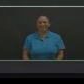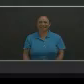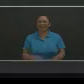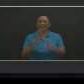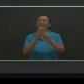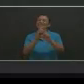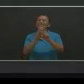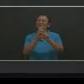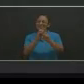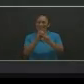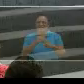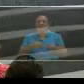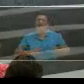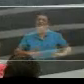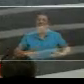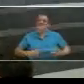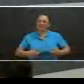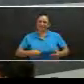¿Por qué se ríe?